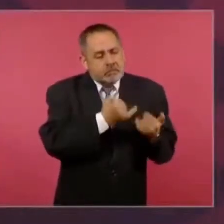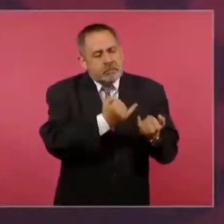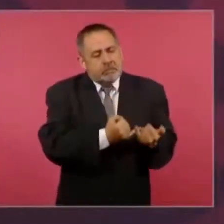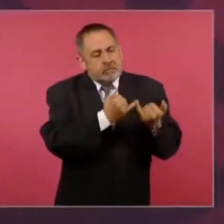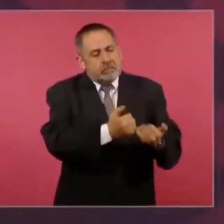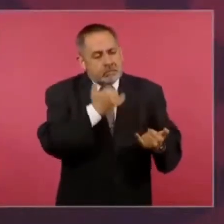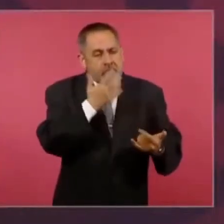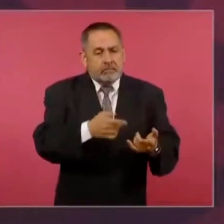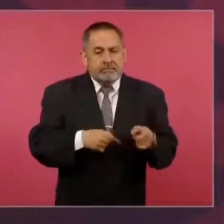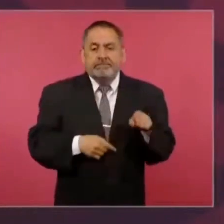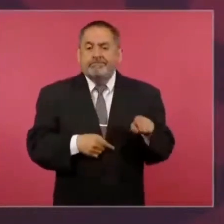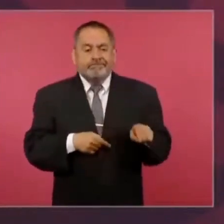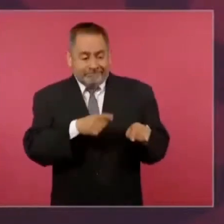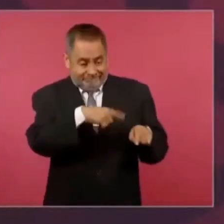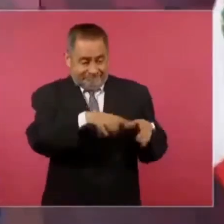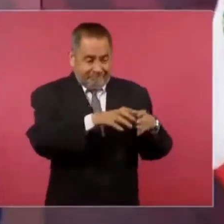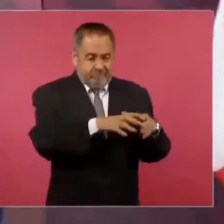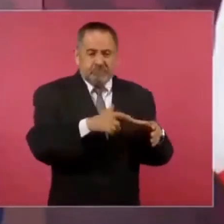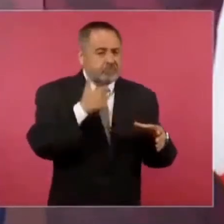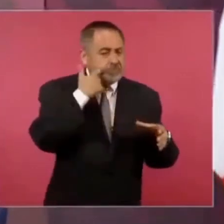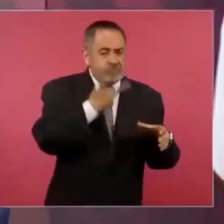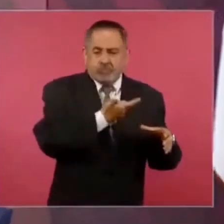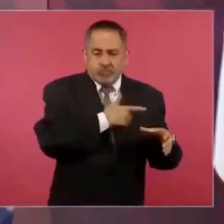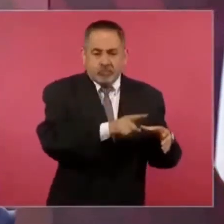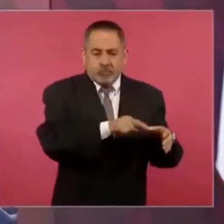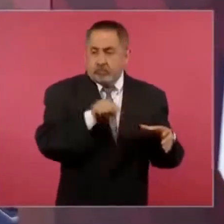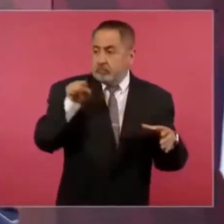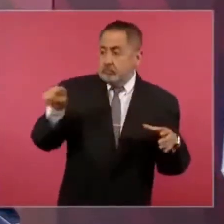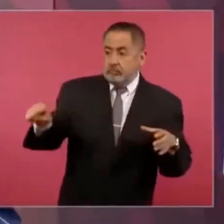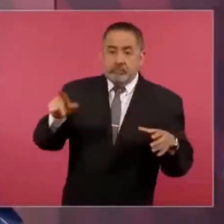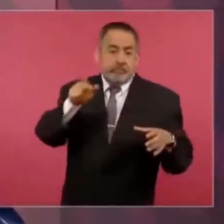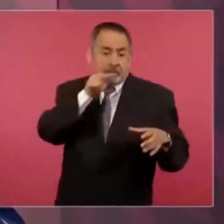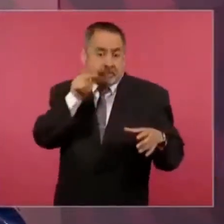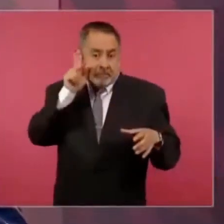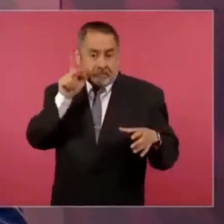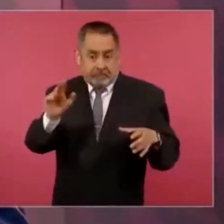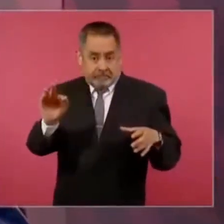porque no les gusta que el Papa Francisco